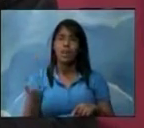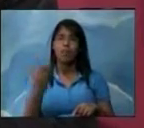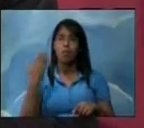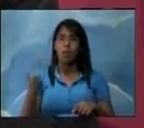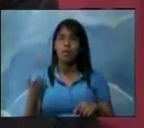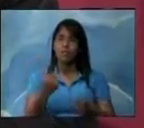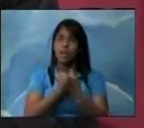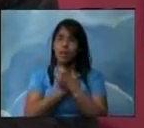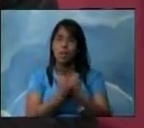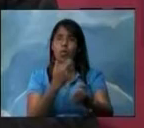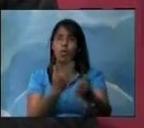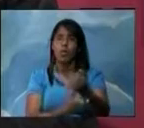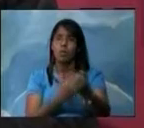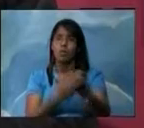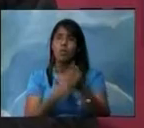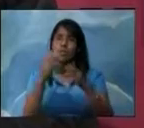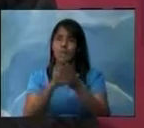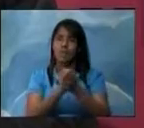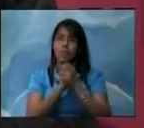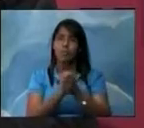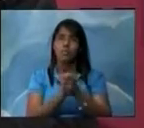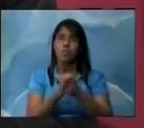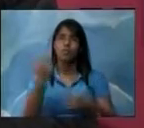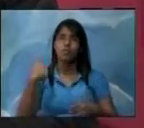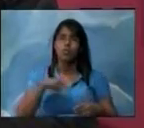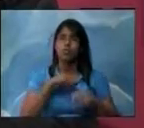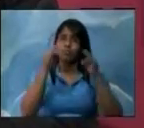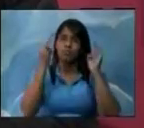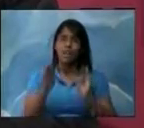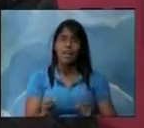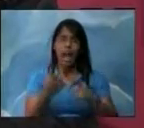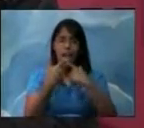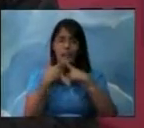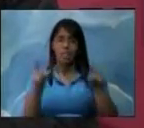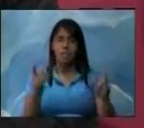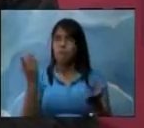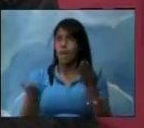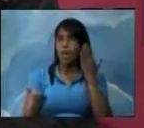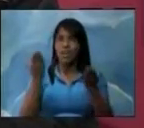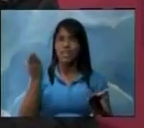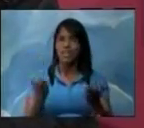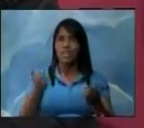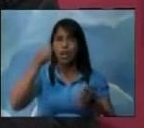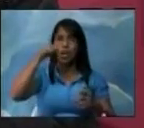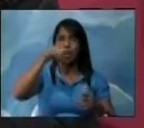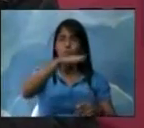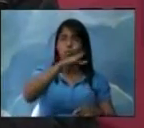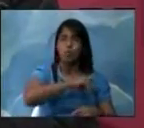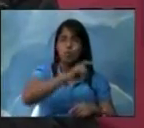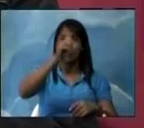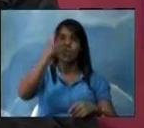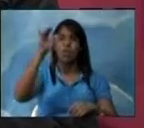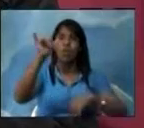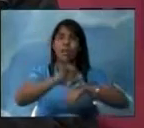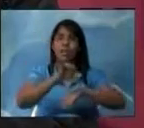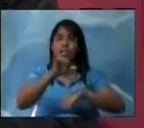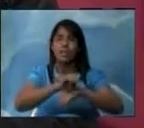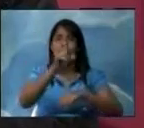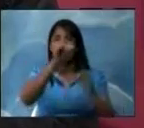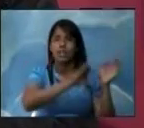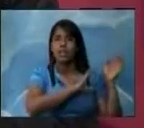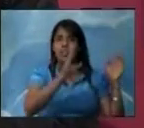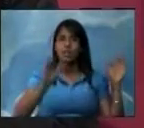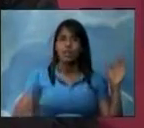importante, amados hermanos y amigos, nosotros marcar la diferencia, nosotros, el pueblo de Dios, nosotros, la iglesia de